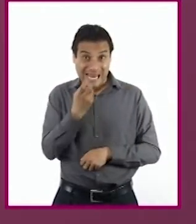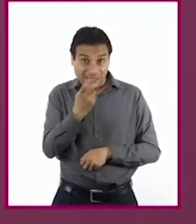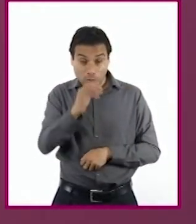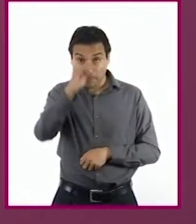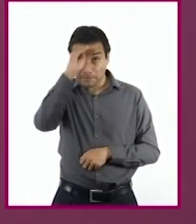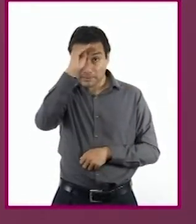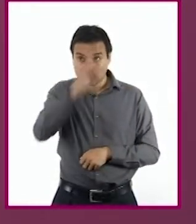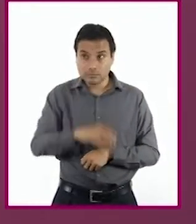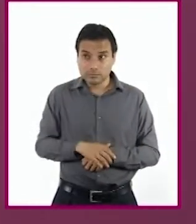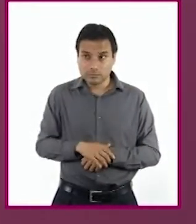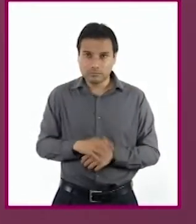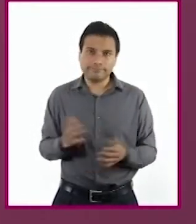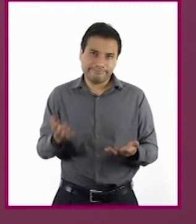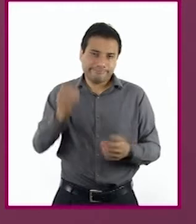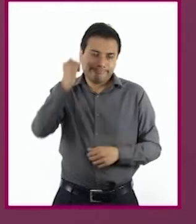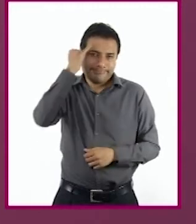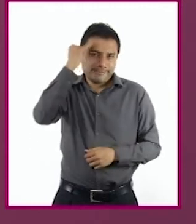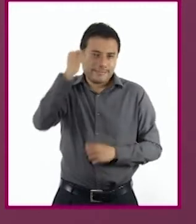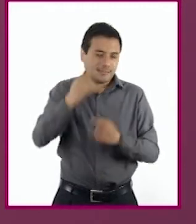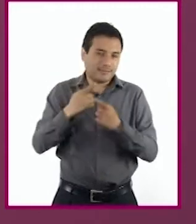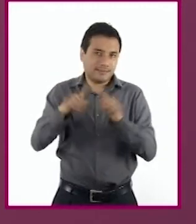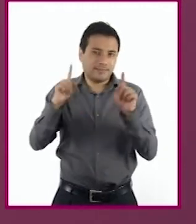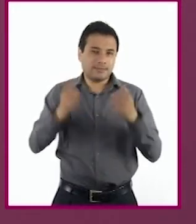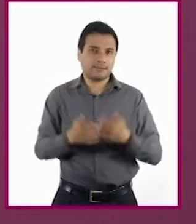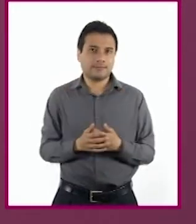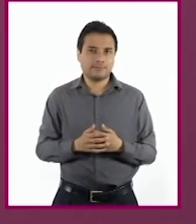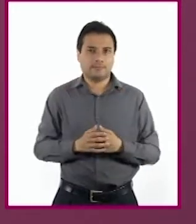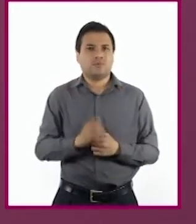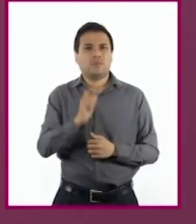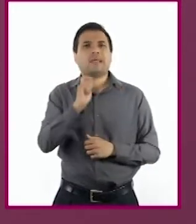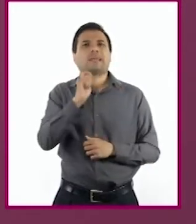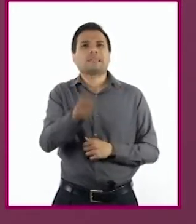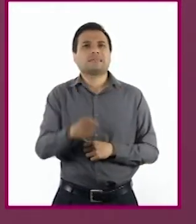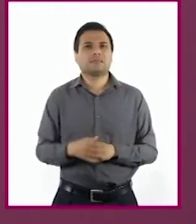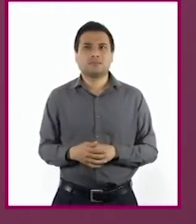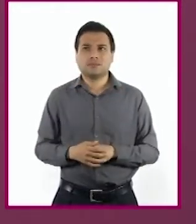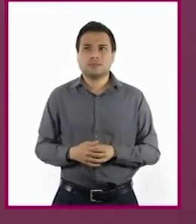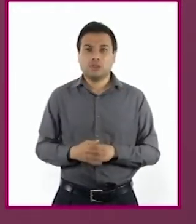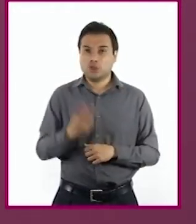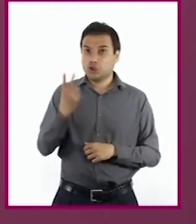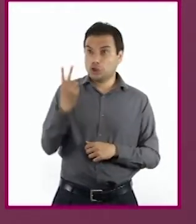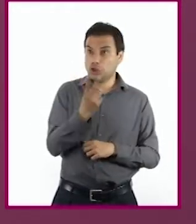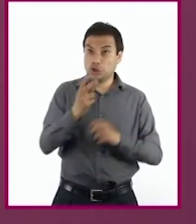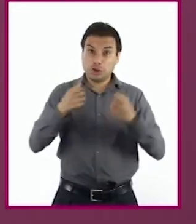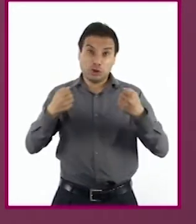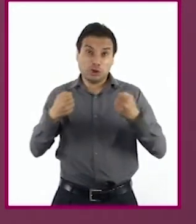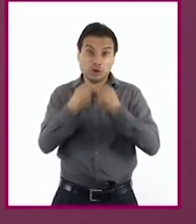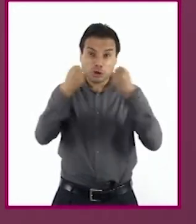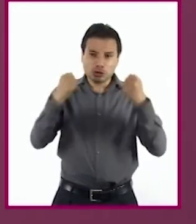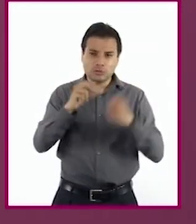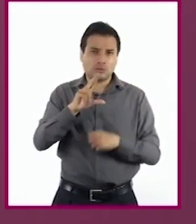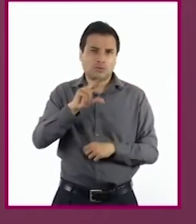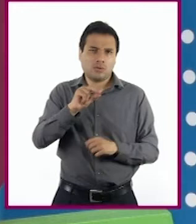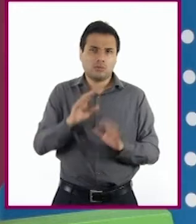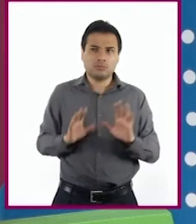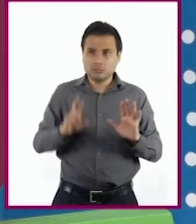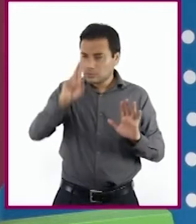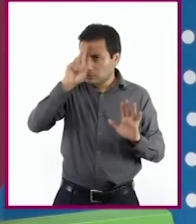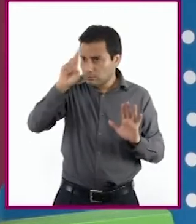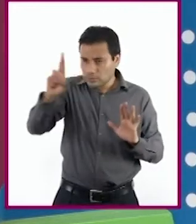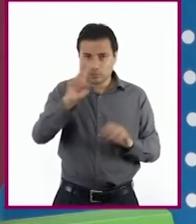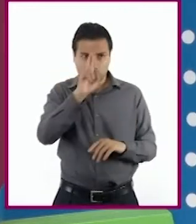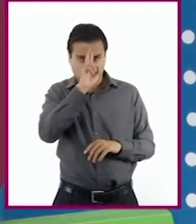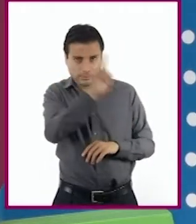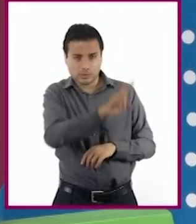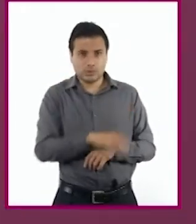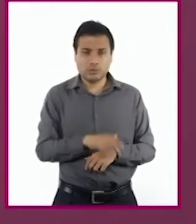tienen ideas diferentes, pero eso de ninguna forma provoca que se alejen. Se trata del respeto a la diversidad.